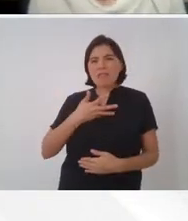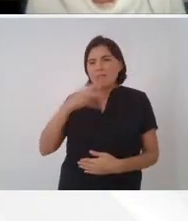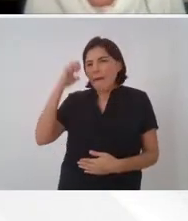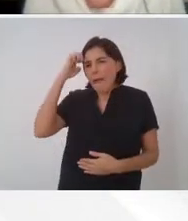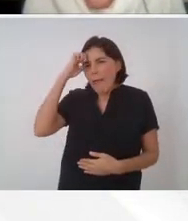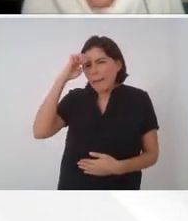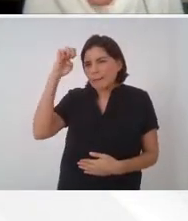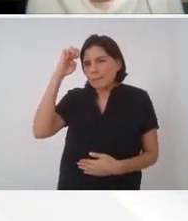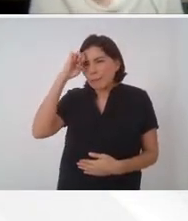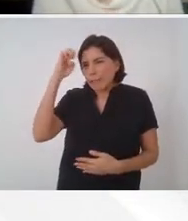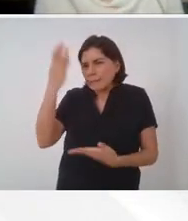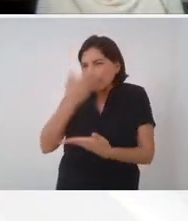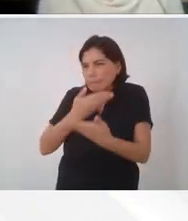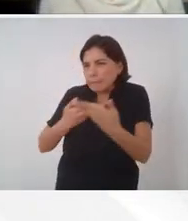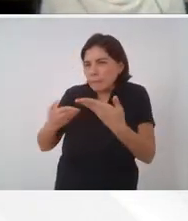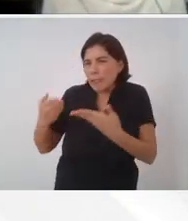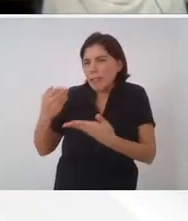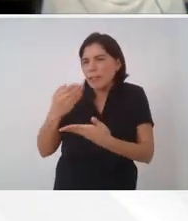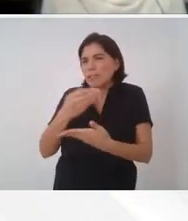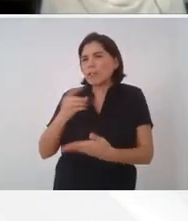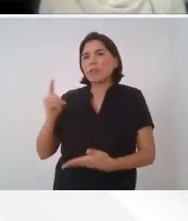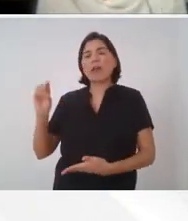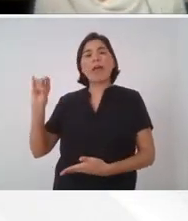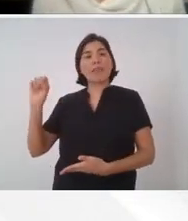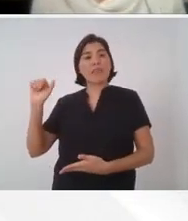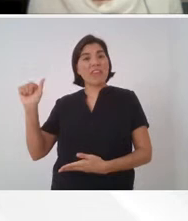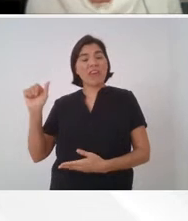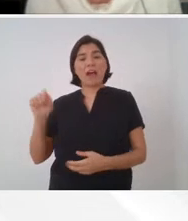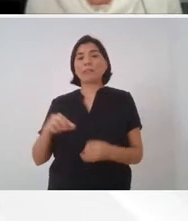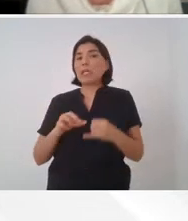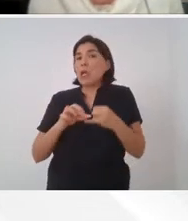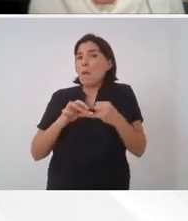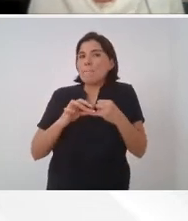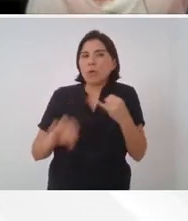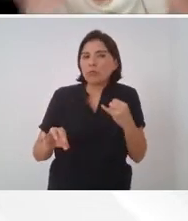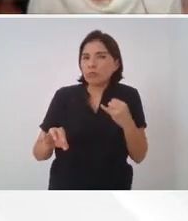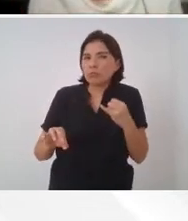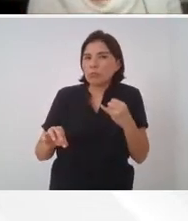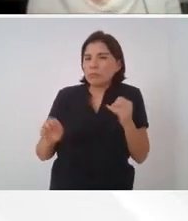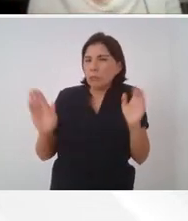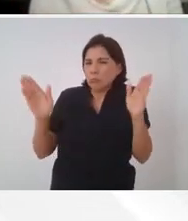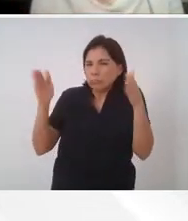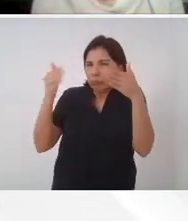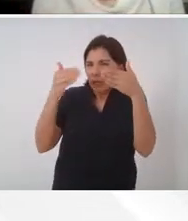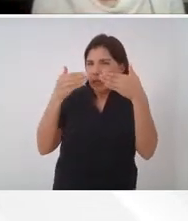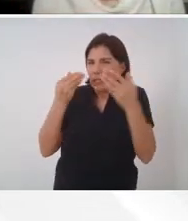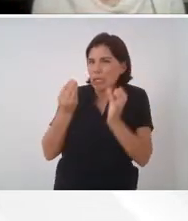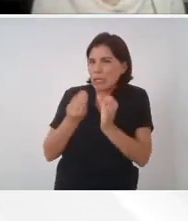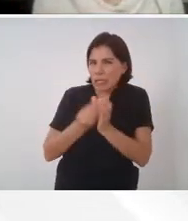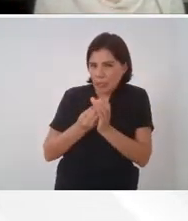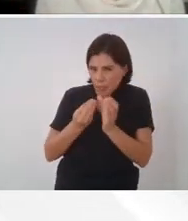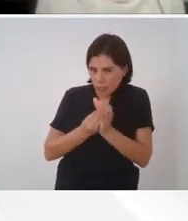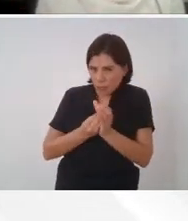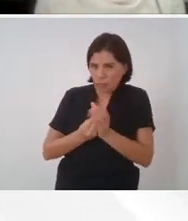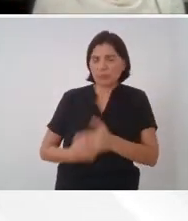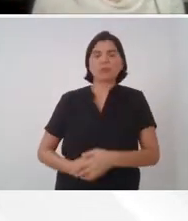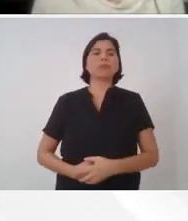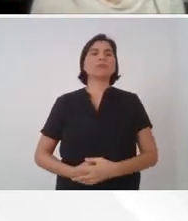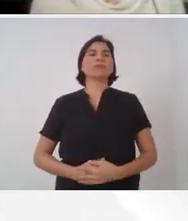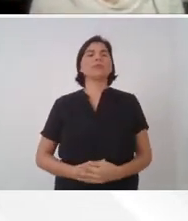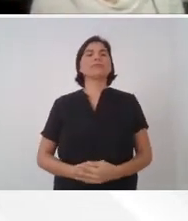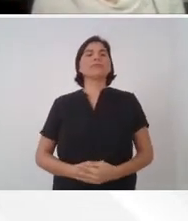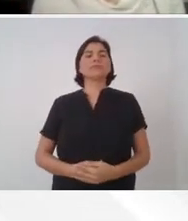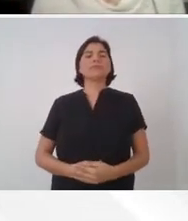Y por último, vamos a tener el cierre de la sesión y los próximos pasos para ir cerrando esto, ¿sí?